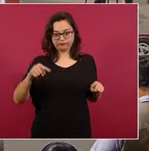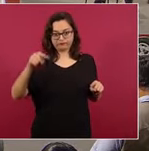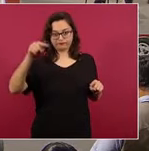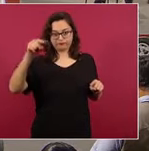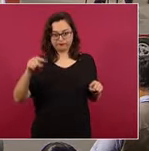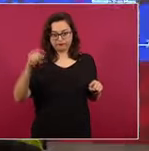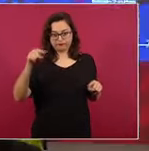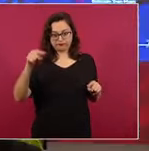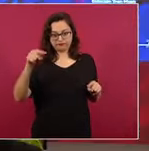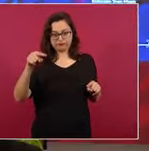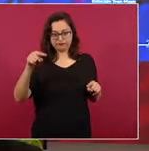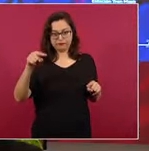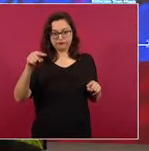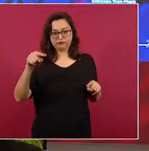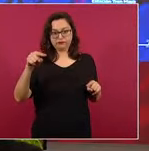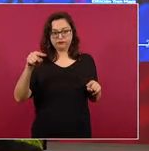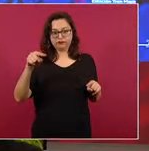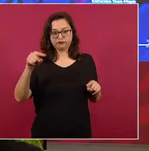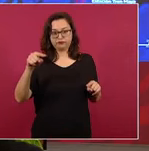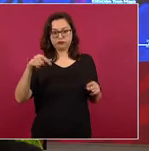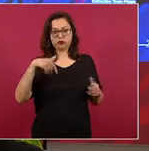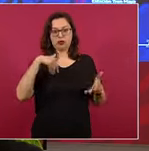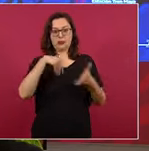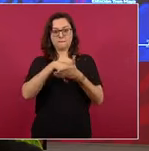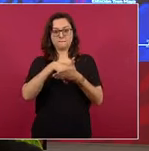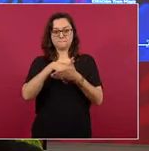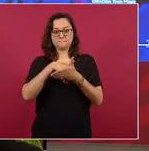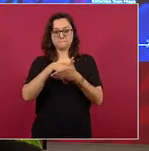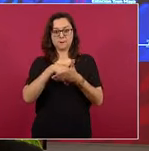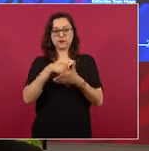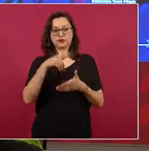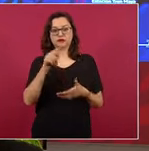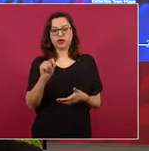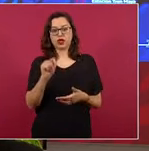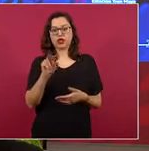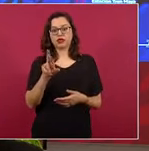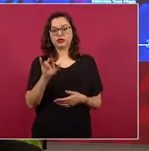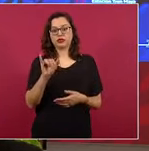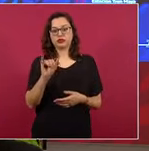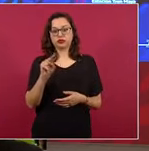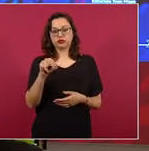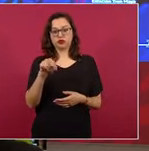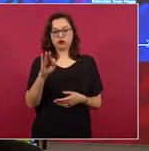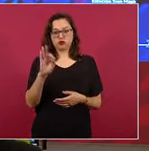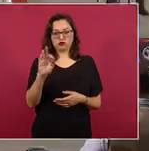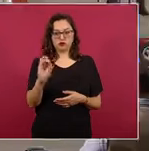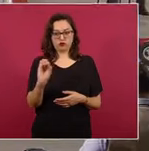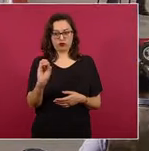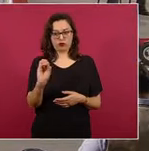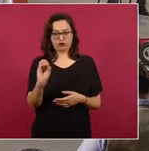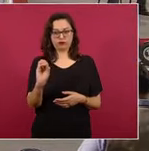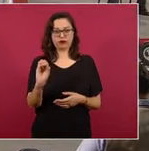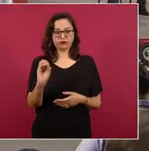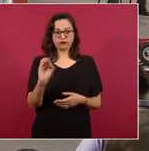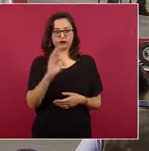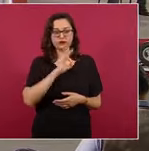está una estación, El Triunfo, porque muy cerca de